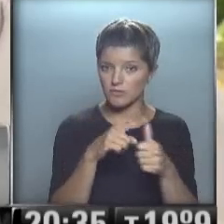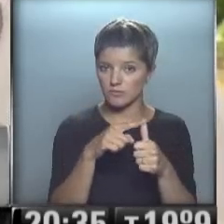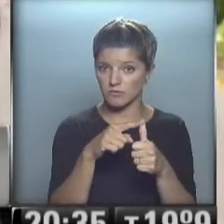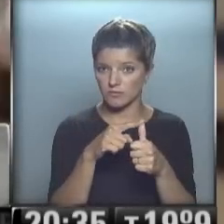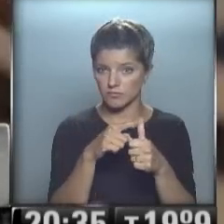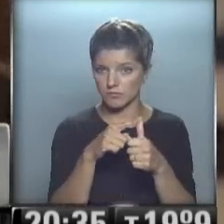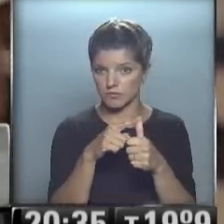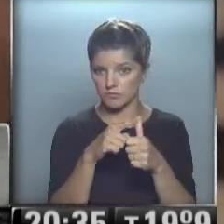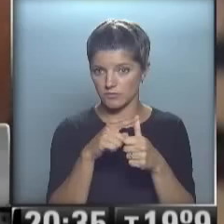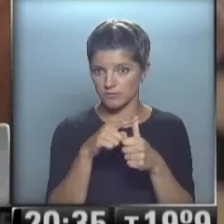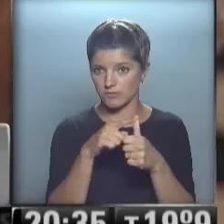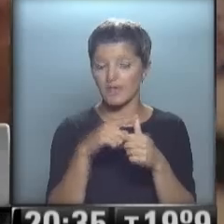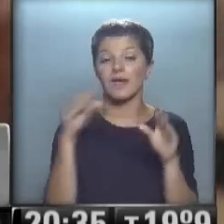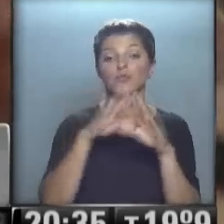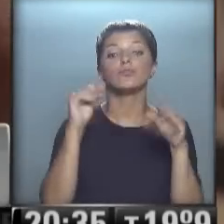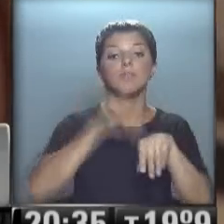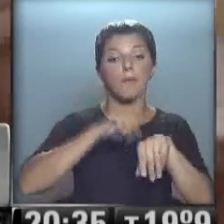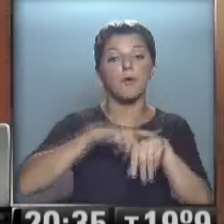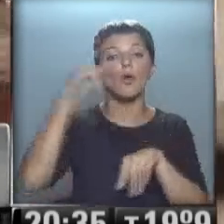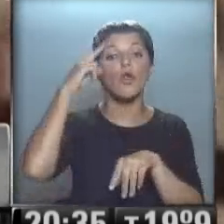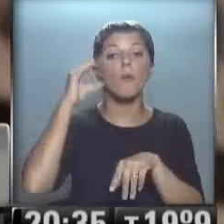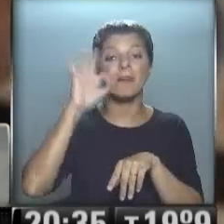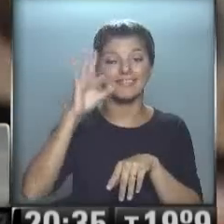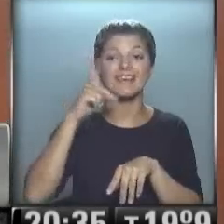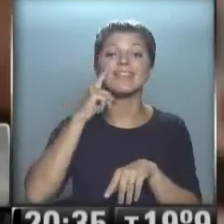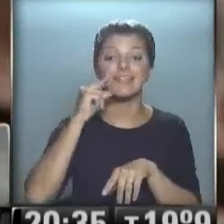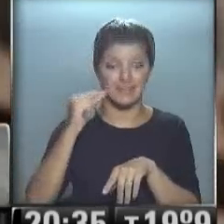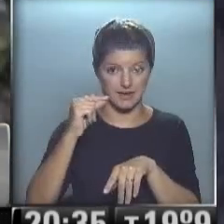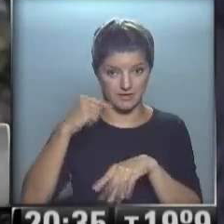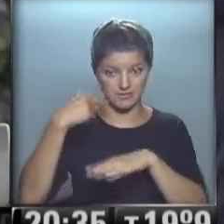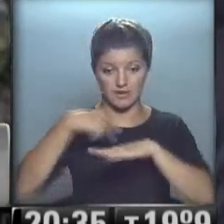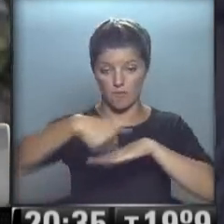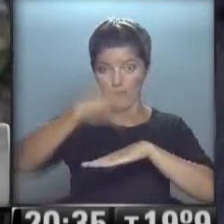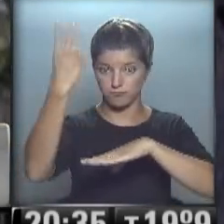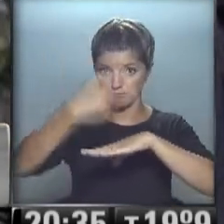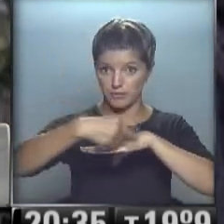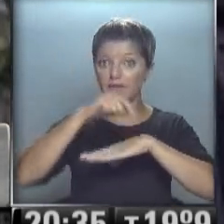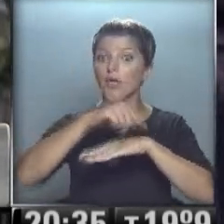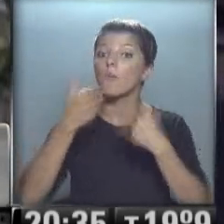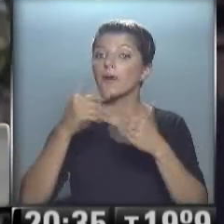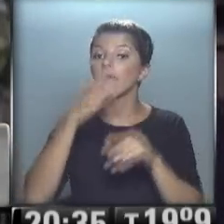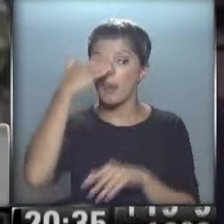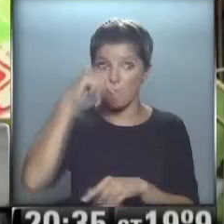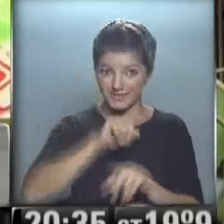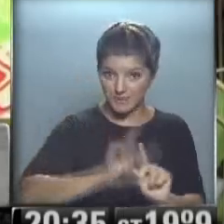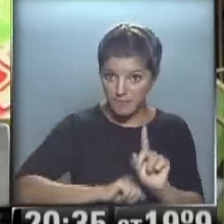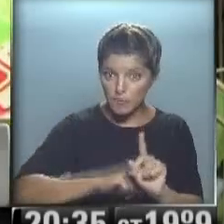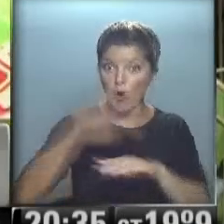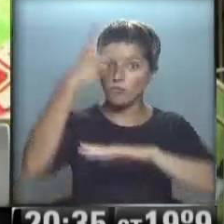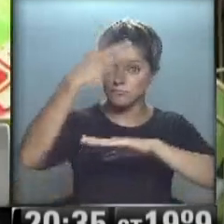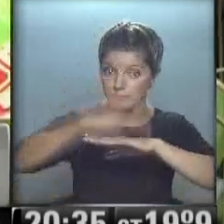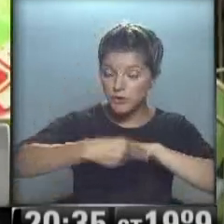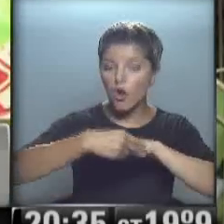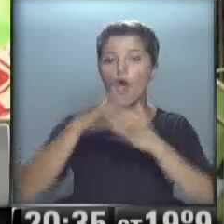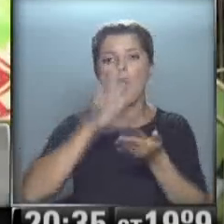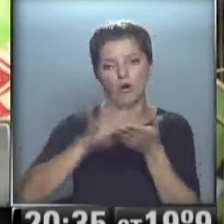está pactado por 90 días, con lo cual es probable que finalizado ese lapso